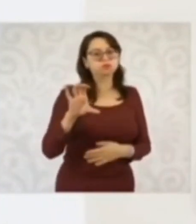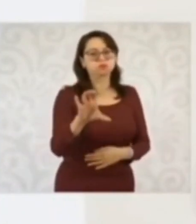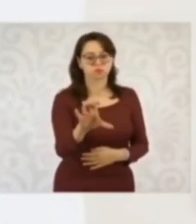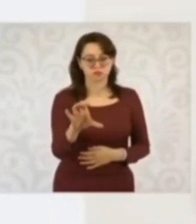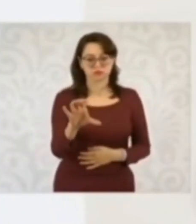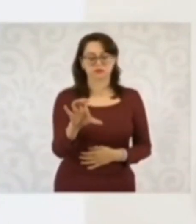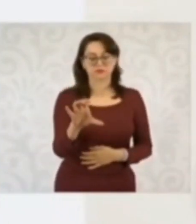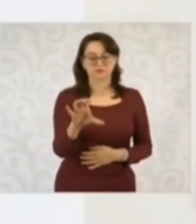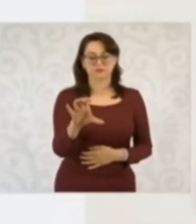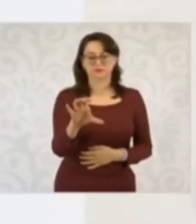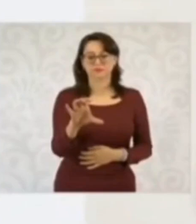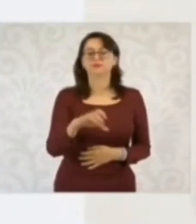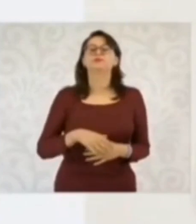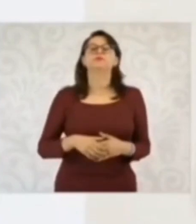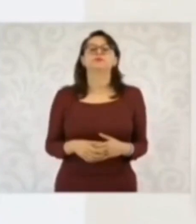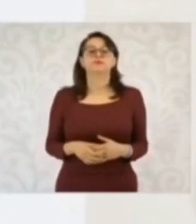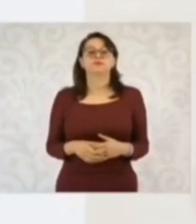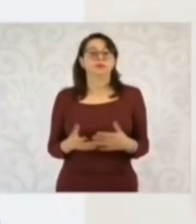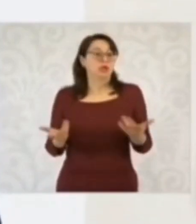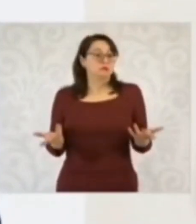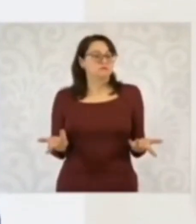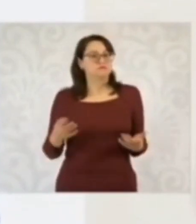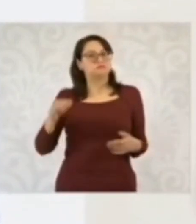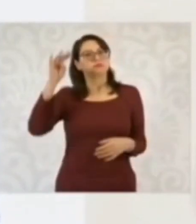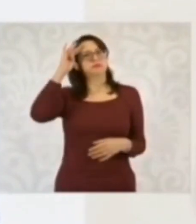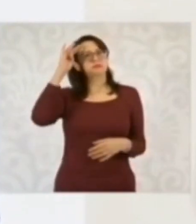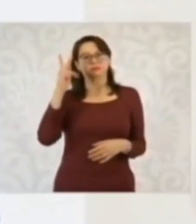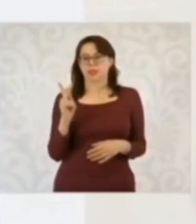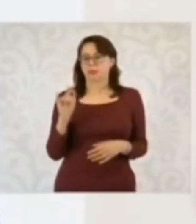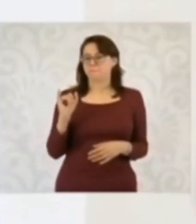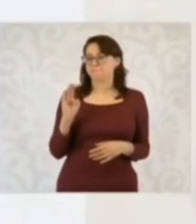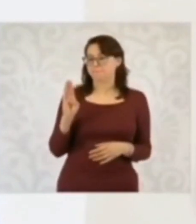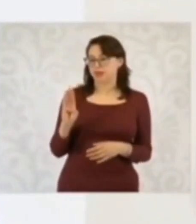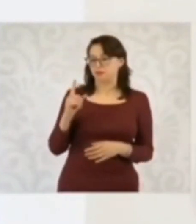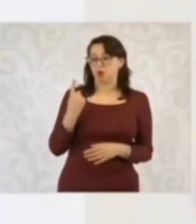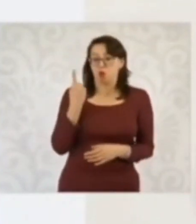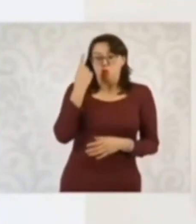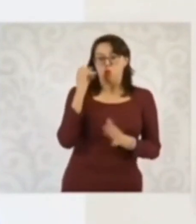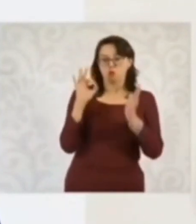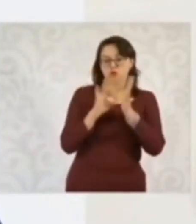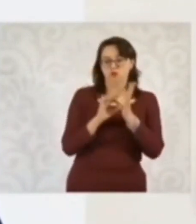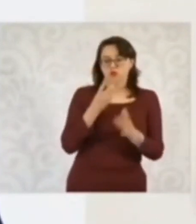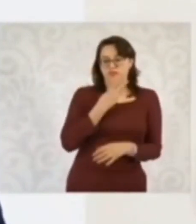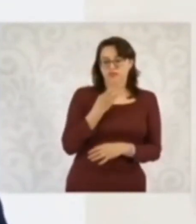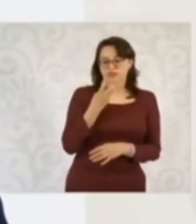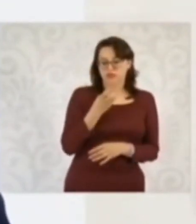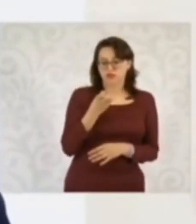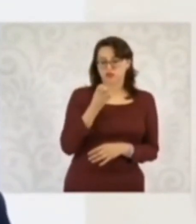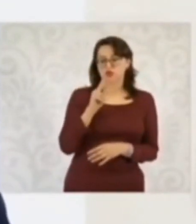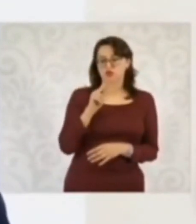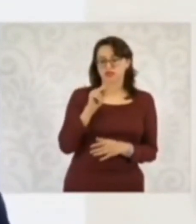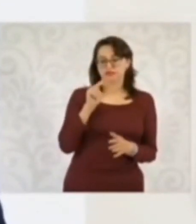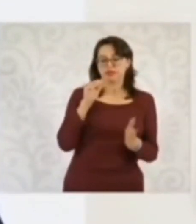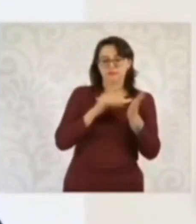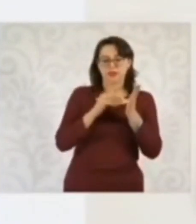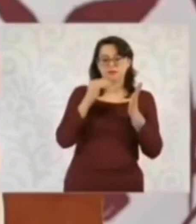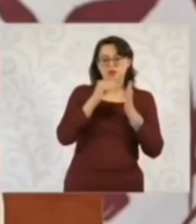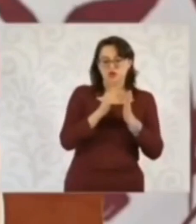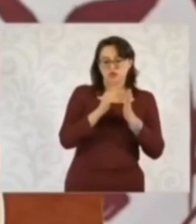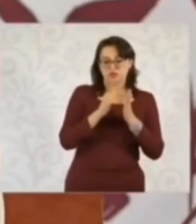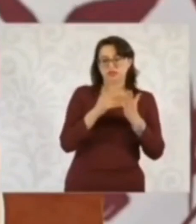considerando que un punto del PIB son alrededor de 380,000 millones, pues